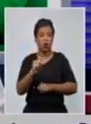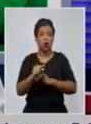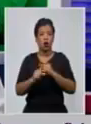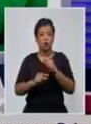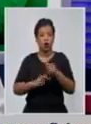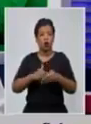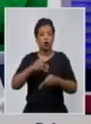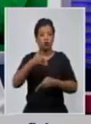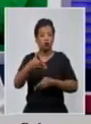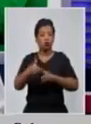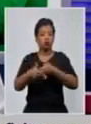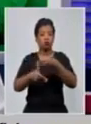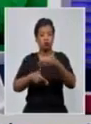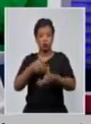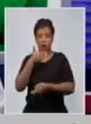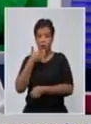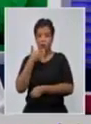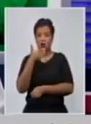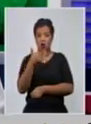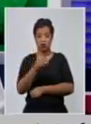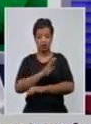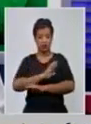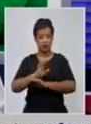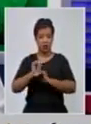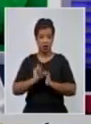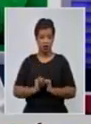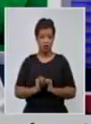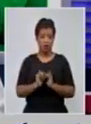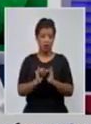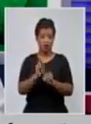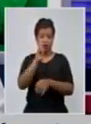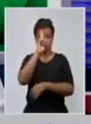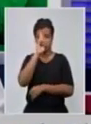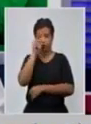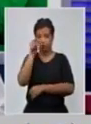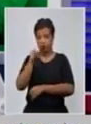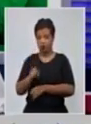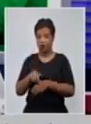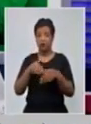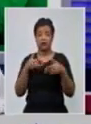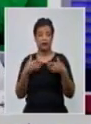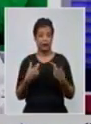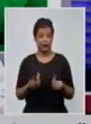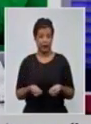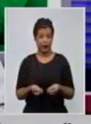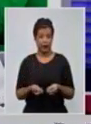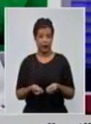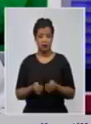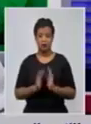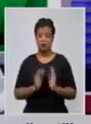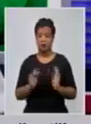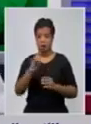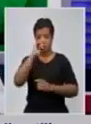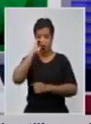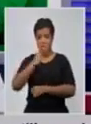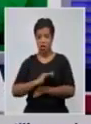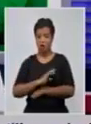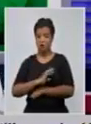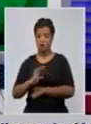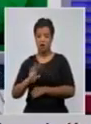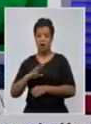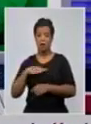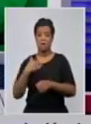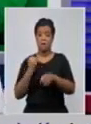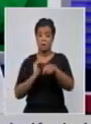la recuperación, y ya nos informaba la doctora Lisset que se negativizó. O sea, en la última prueba